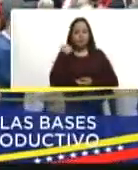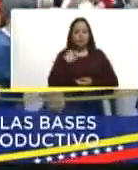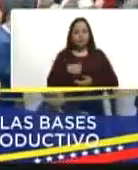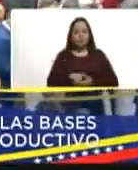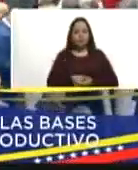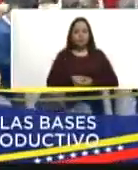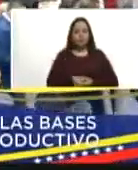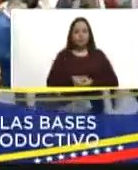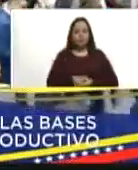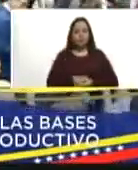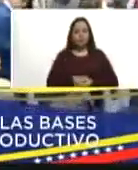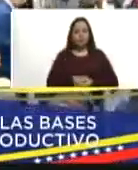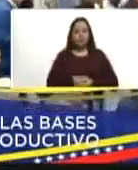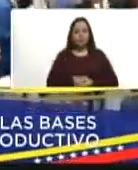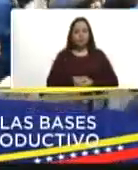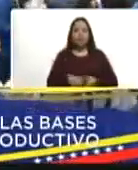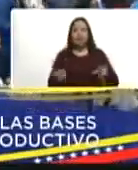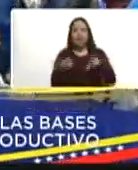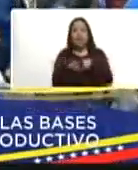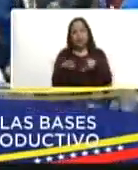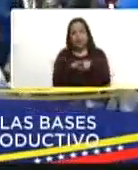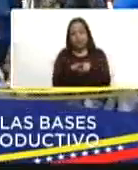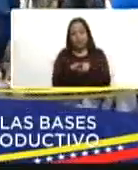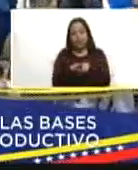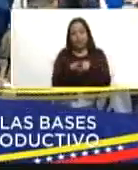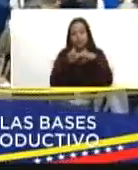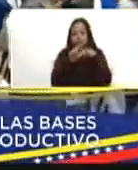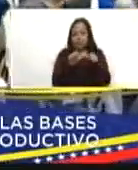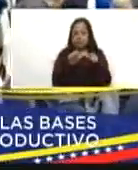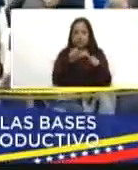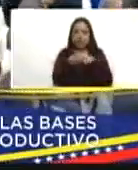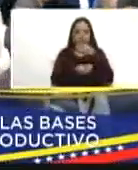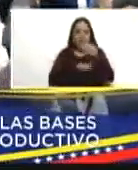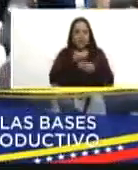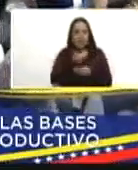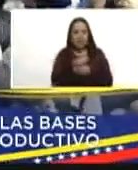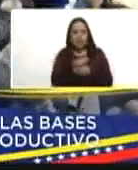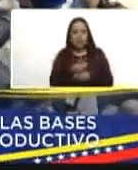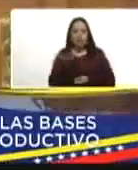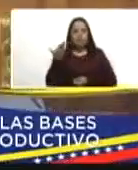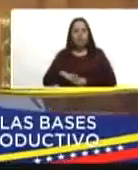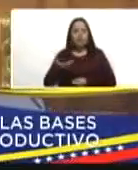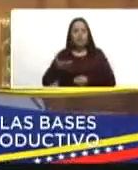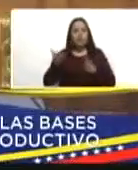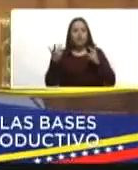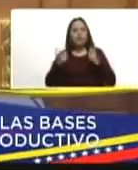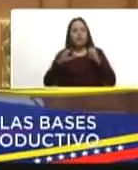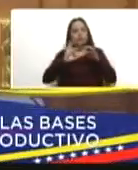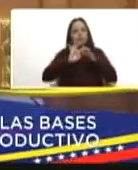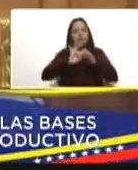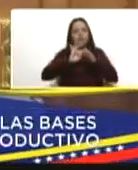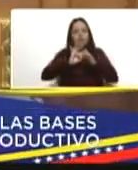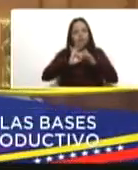guerra Igualmente se vienen haciendo importantes nuevas